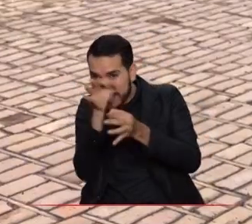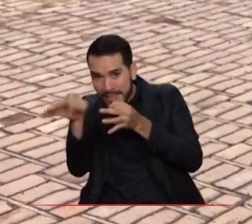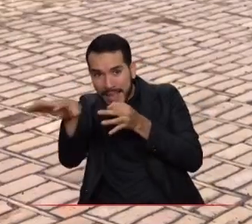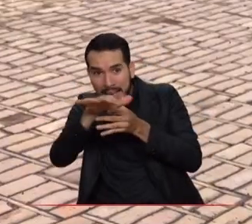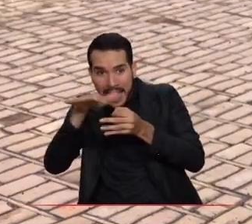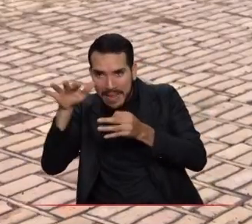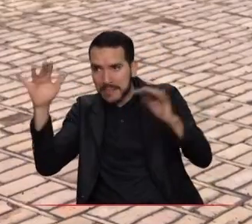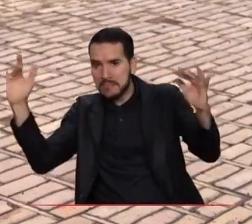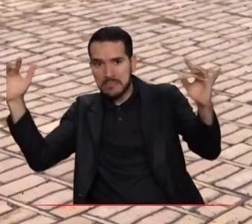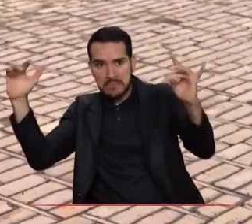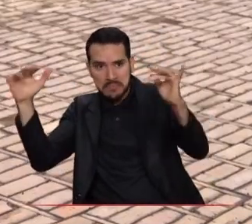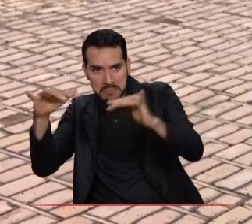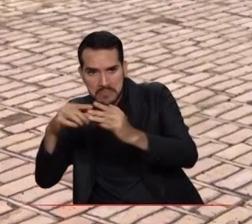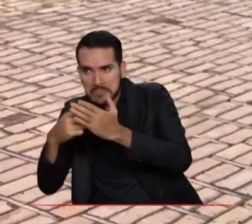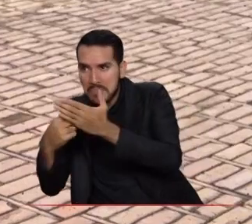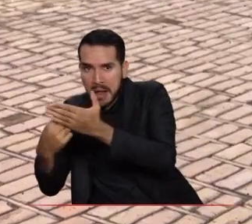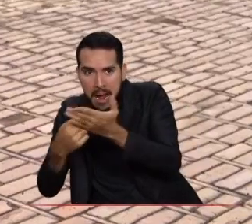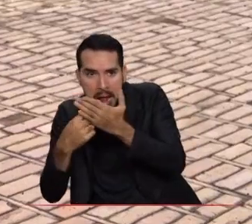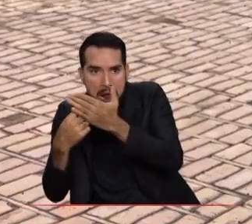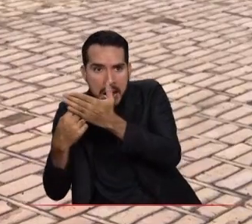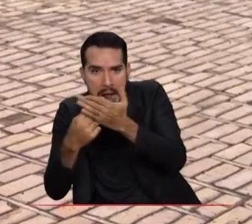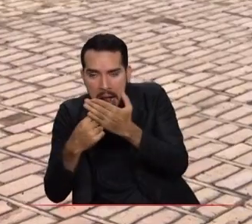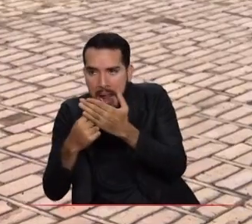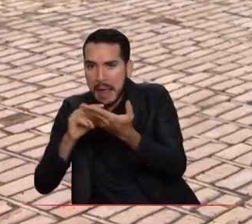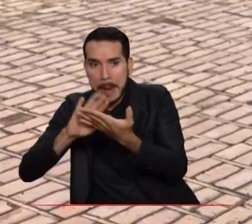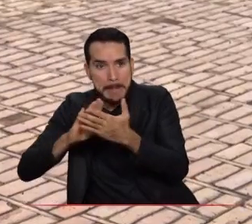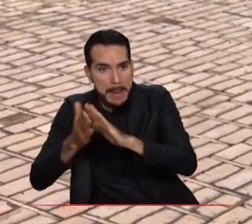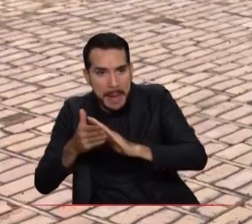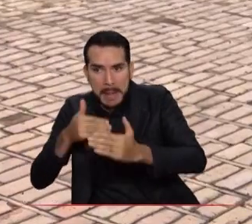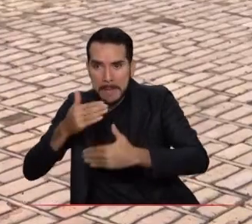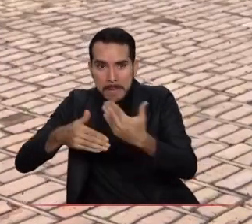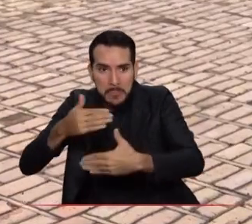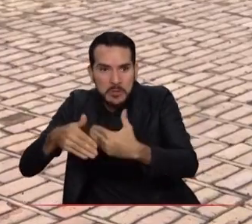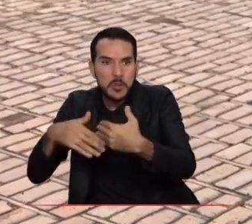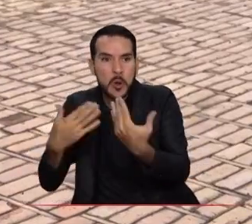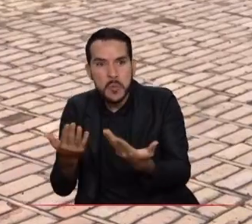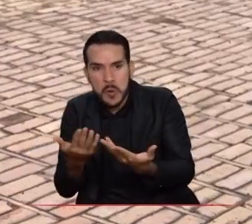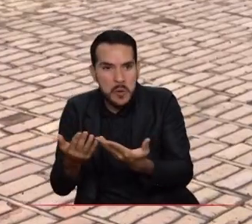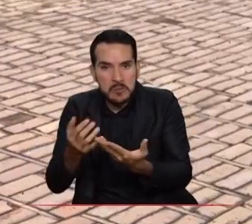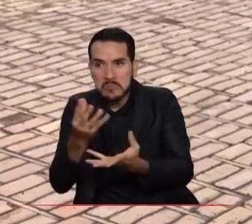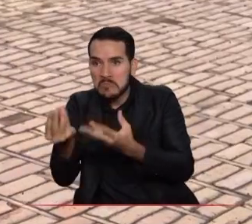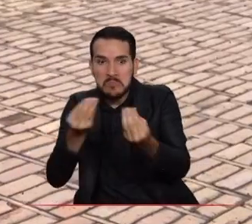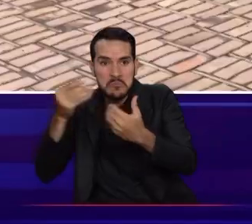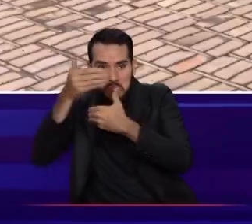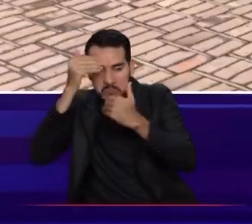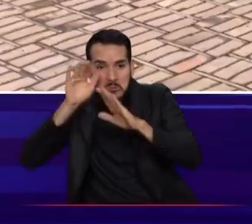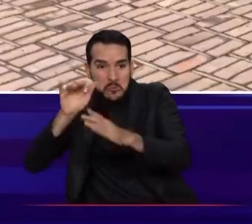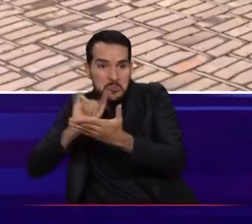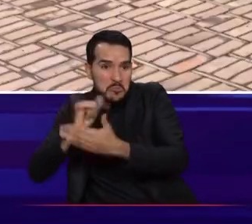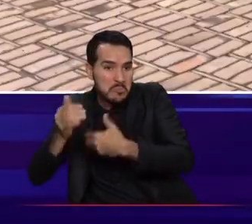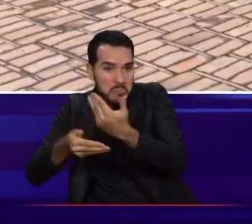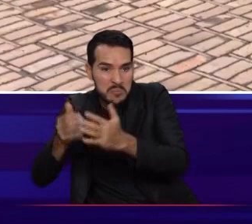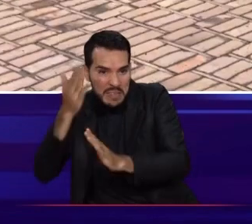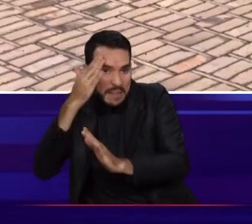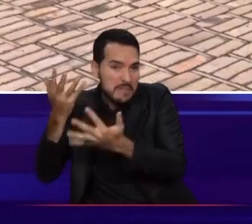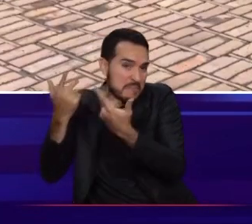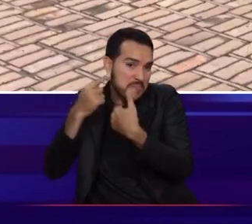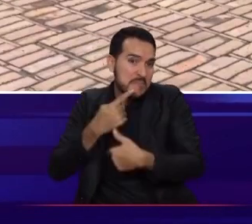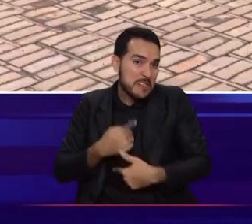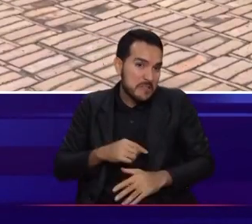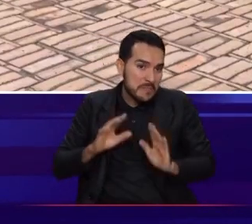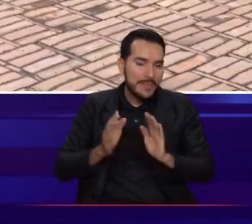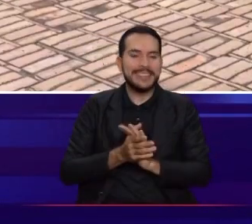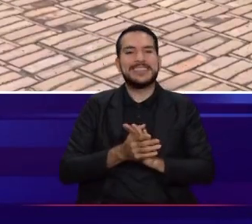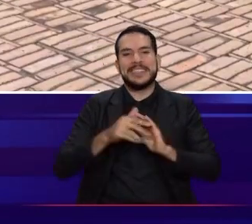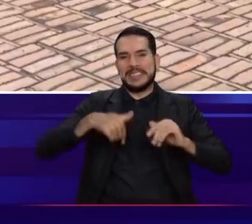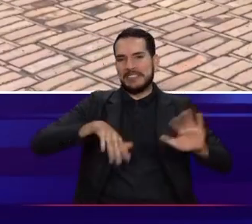del proceso de paz y los diálogos que se están sosteniendo con estos grupos al margen de la ley. Es toda la información por el momento. Me despido.